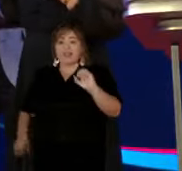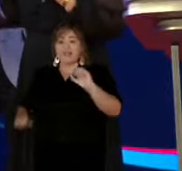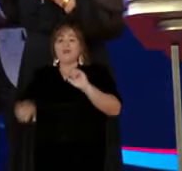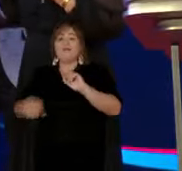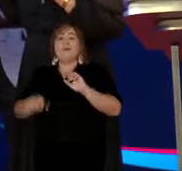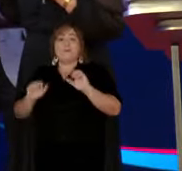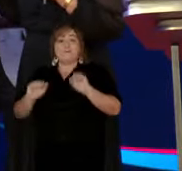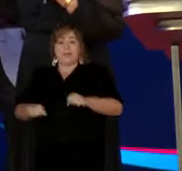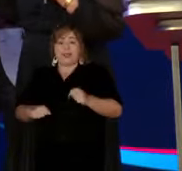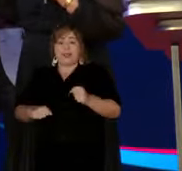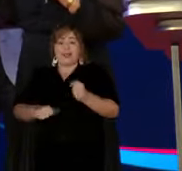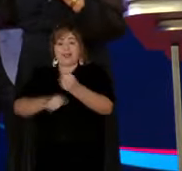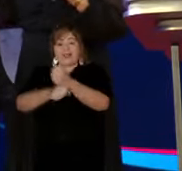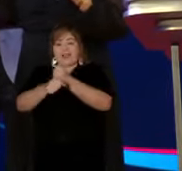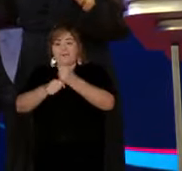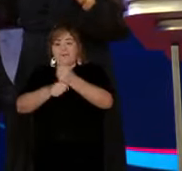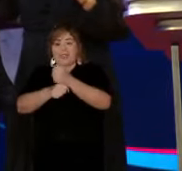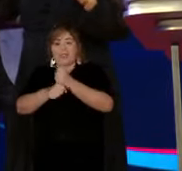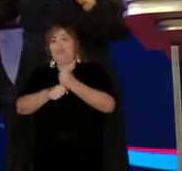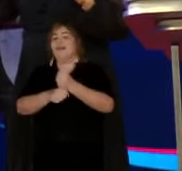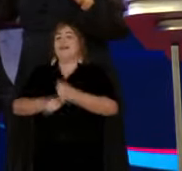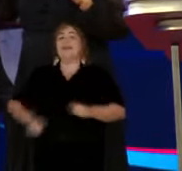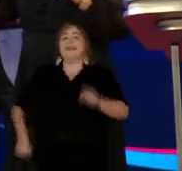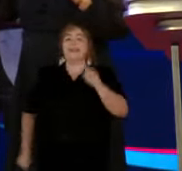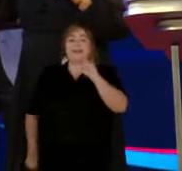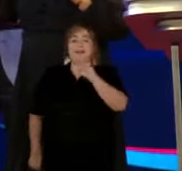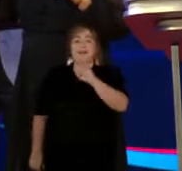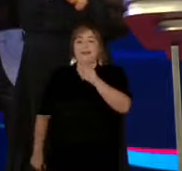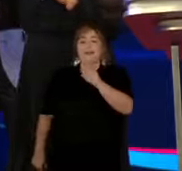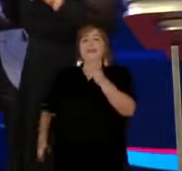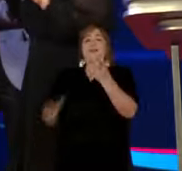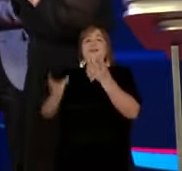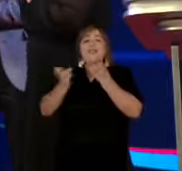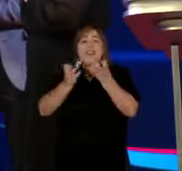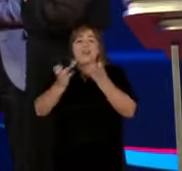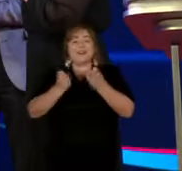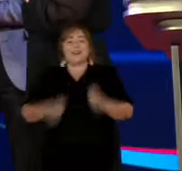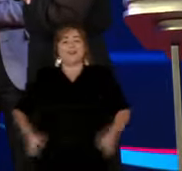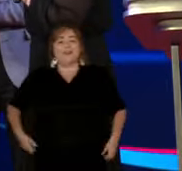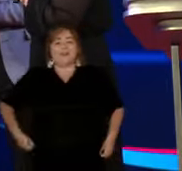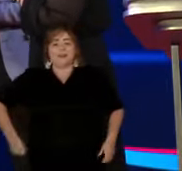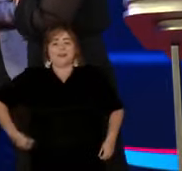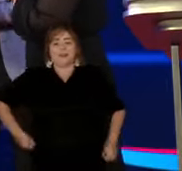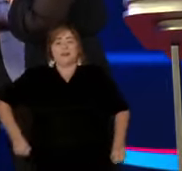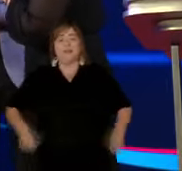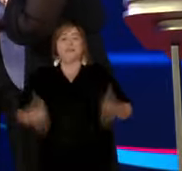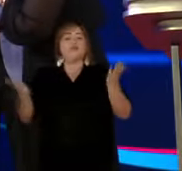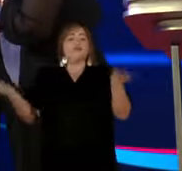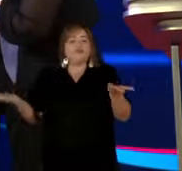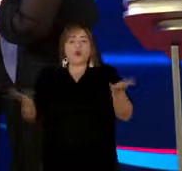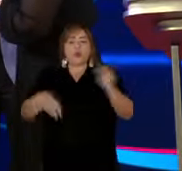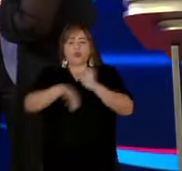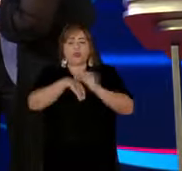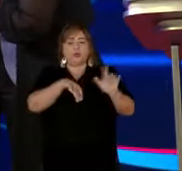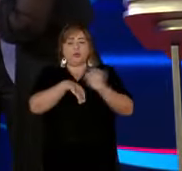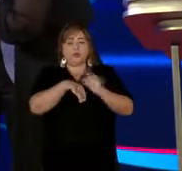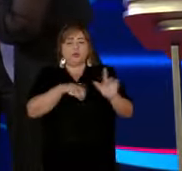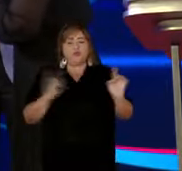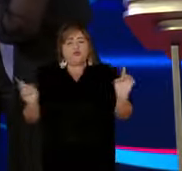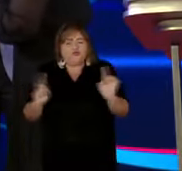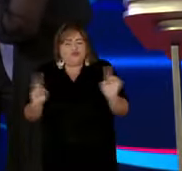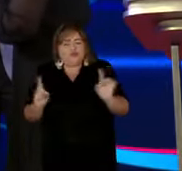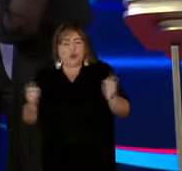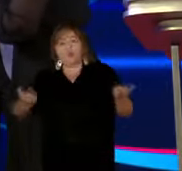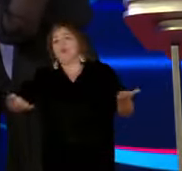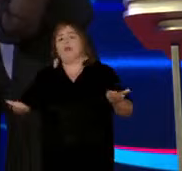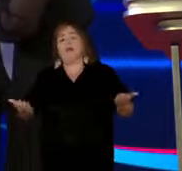mata, estoy segura que cuando se entere de esto va a decir, yo quiero, yo quiero. Esto va a estar disponible en algunas tiendas